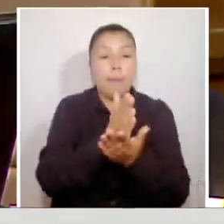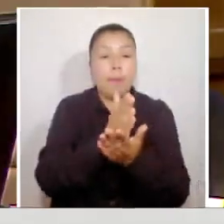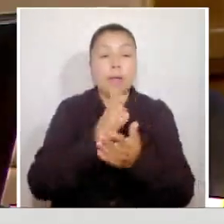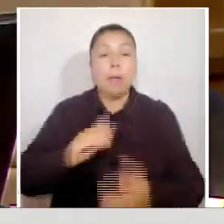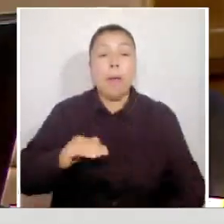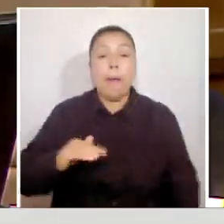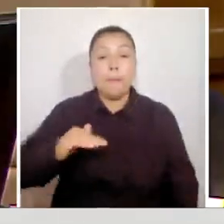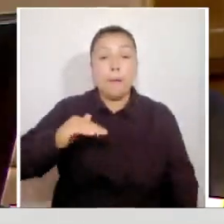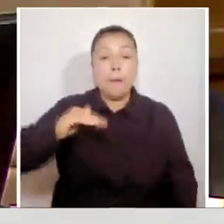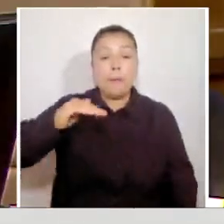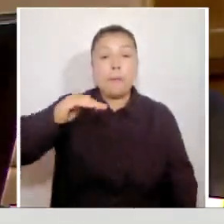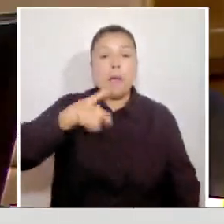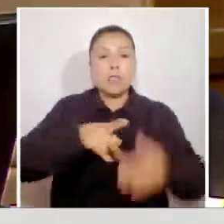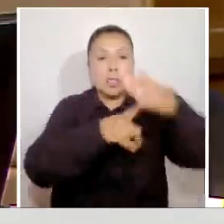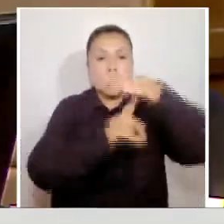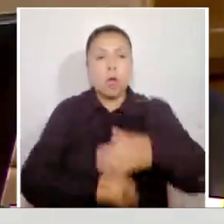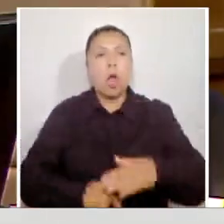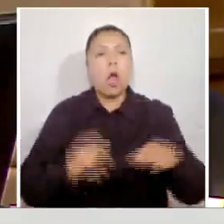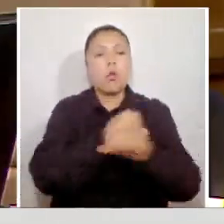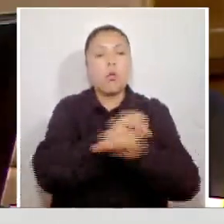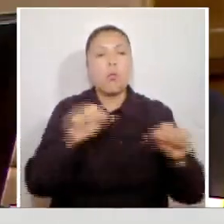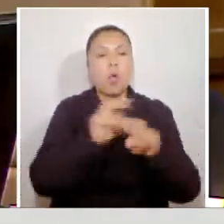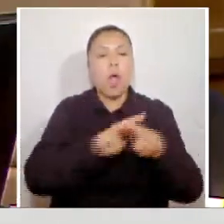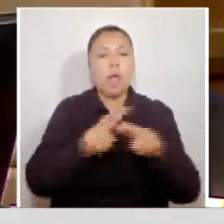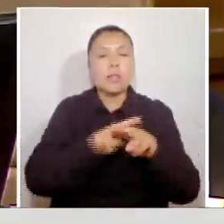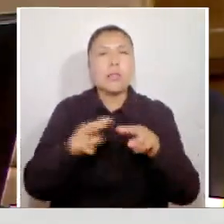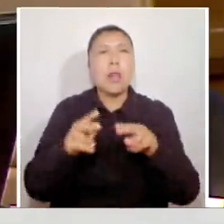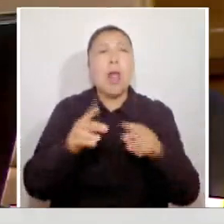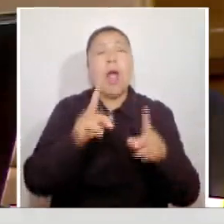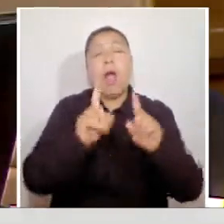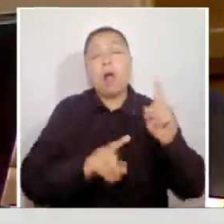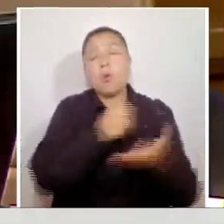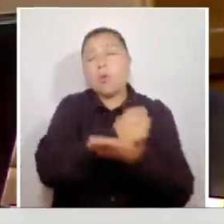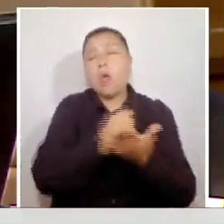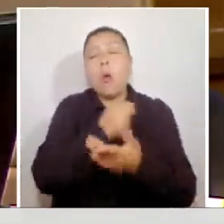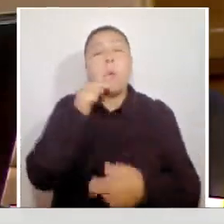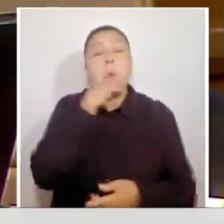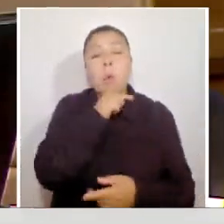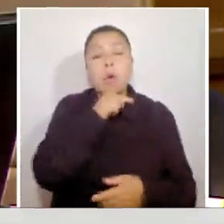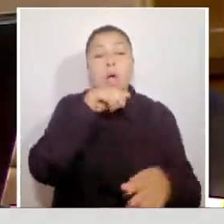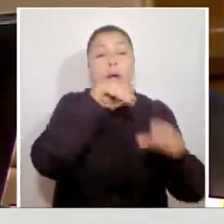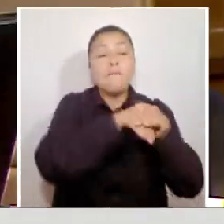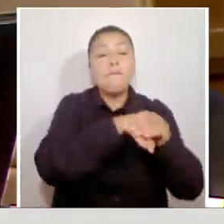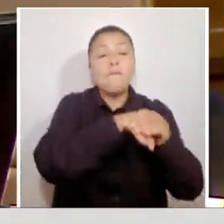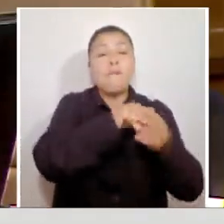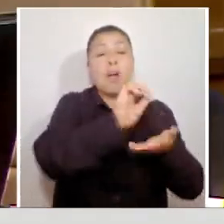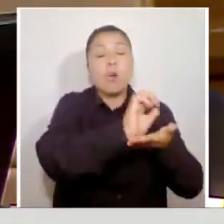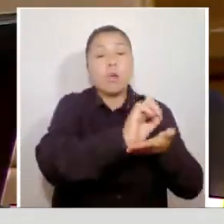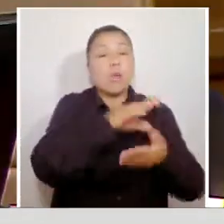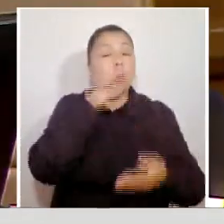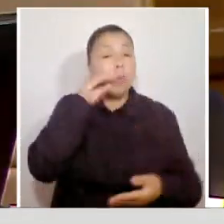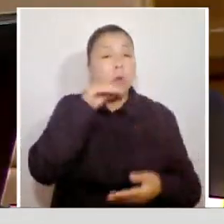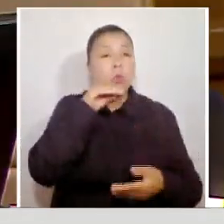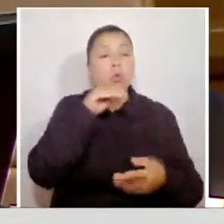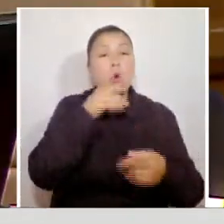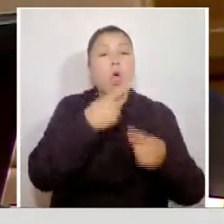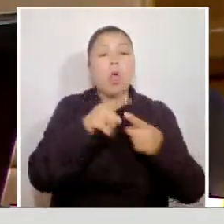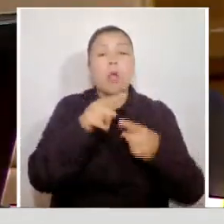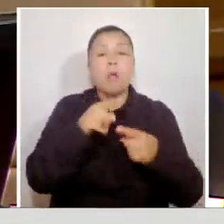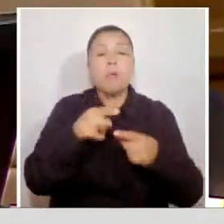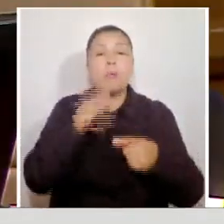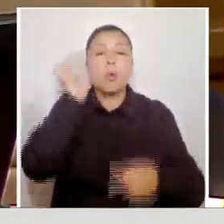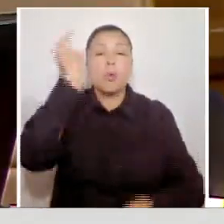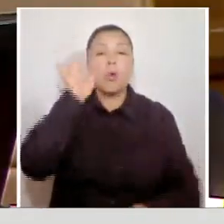ven discriminados al no poder realizar muchos de sus trámites por ejemplo en Banco estado lo anterior desembocó en una reunión que